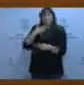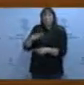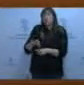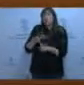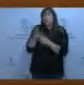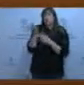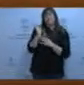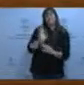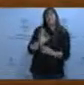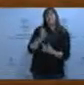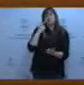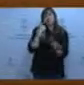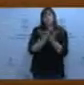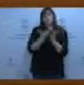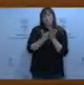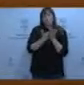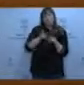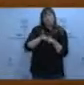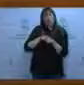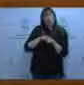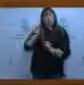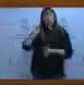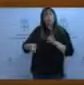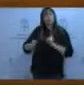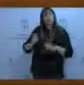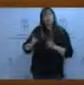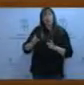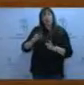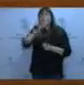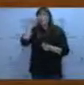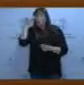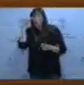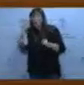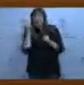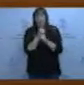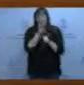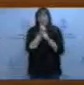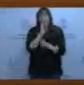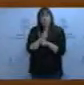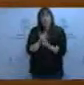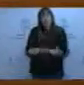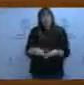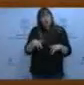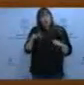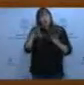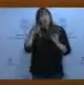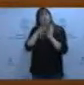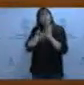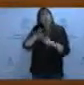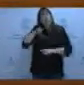demasiado dirigistas que se nos olvidan que la labor o que olvidan que la labor de este Parlamento es una labor orientadora.